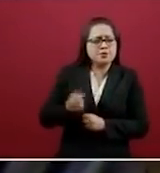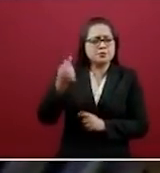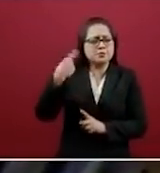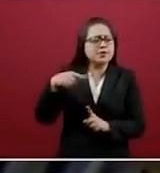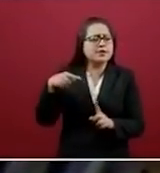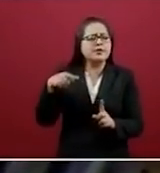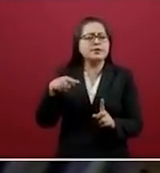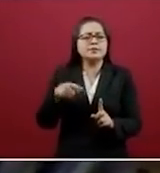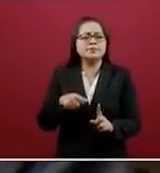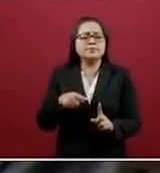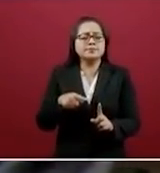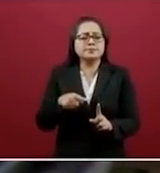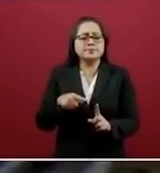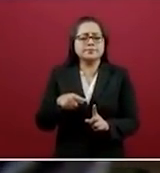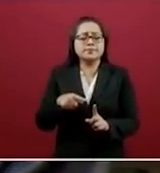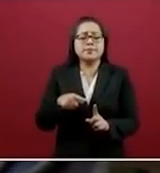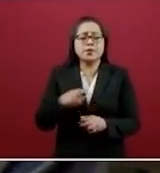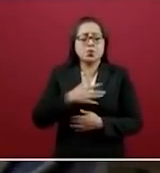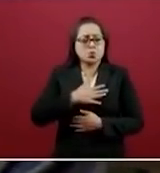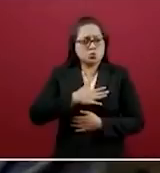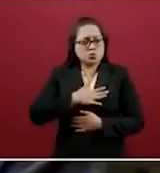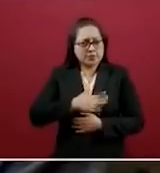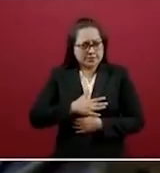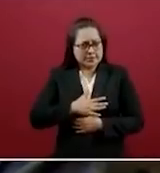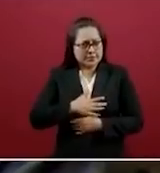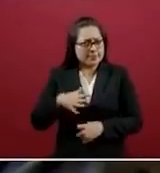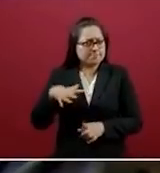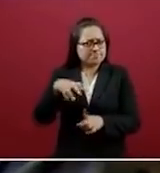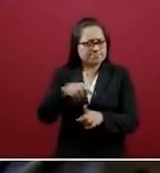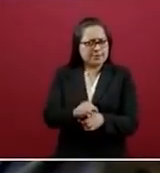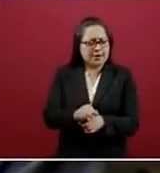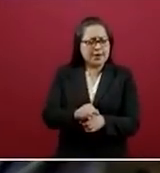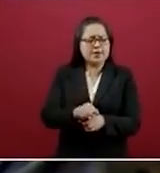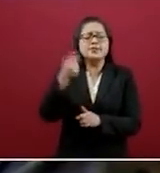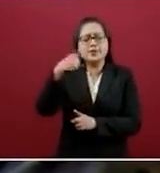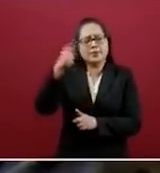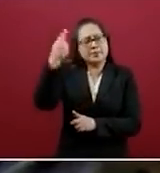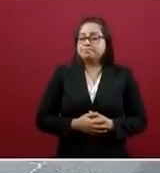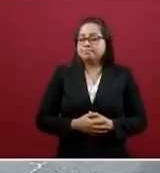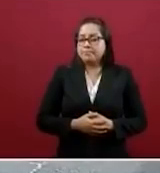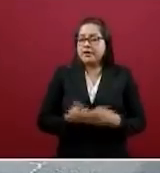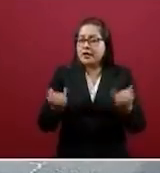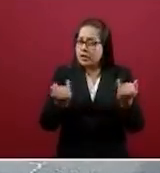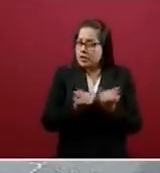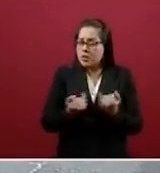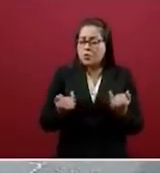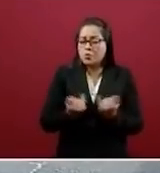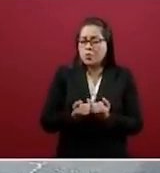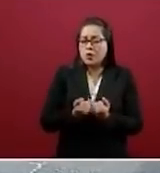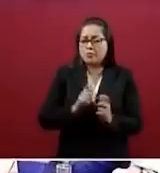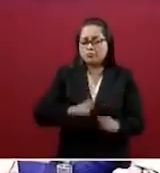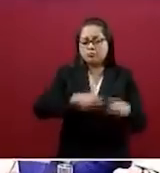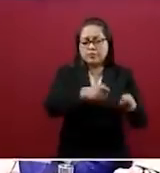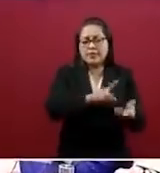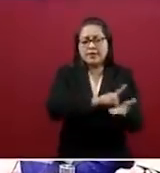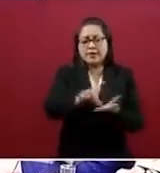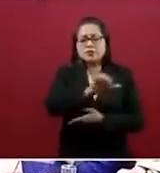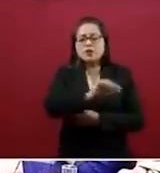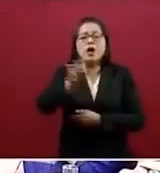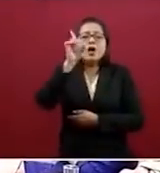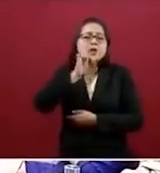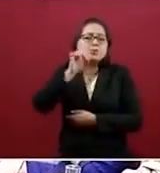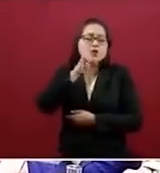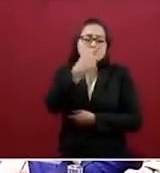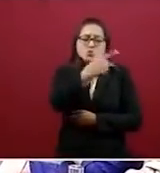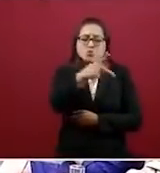por la justicia y la igualdad, el derecho de las mujeres y